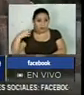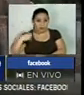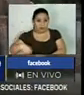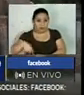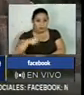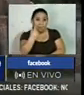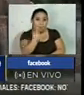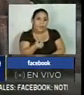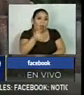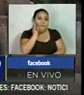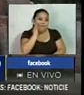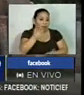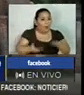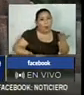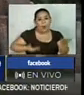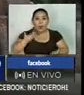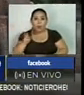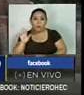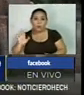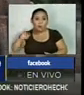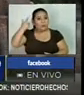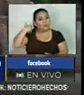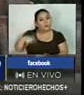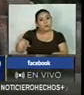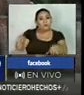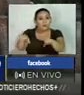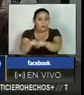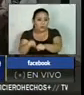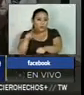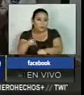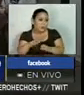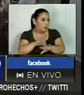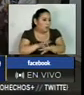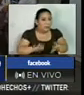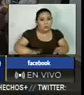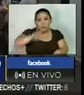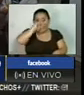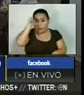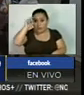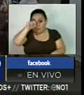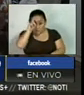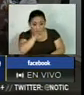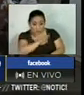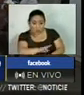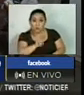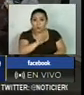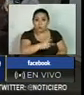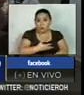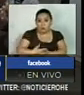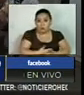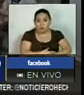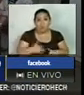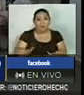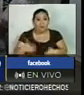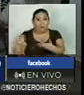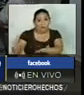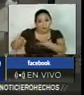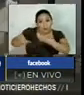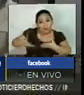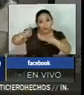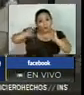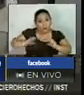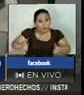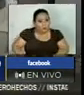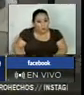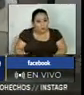vendedora de café ambulante y su marido Herrero han perdido sus trabajos y para mantener a sus dos hijos dependen de la ayuda del gobierno